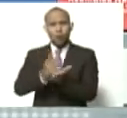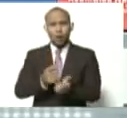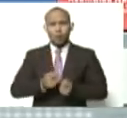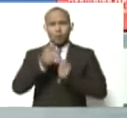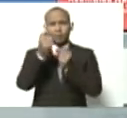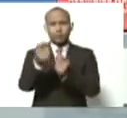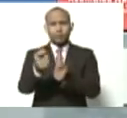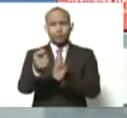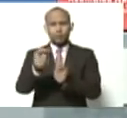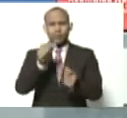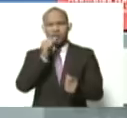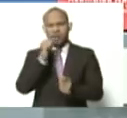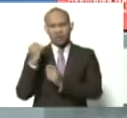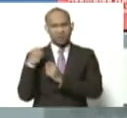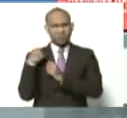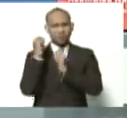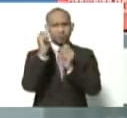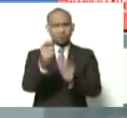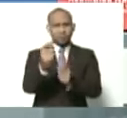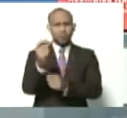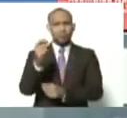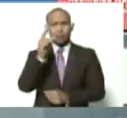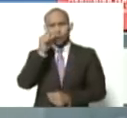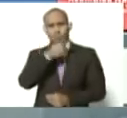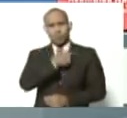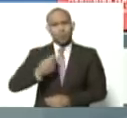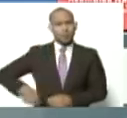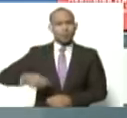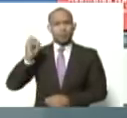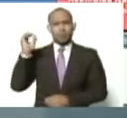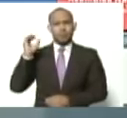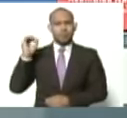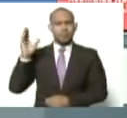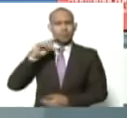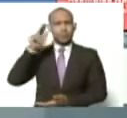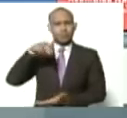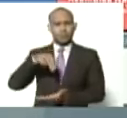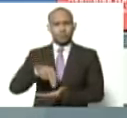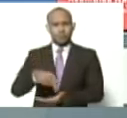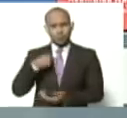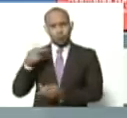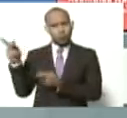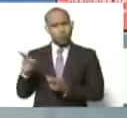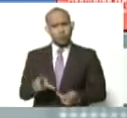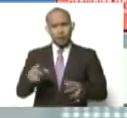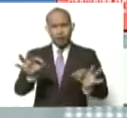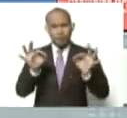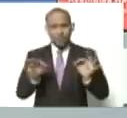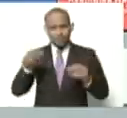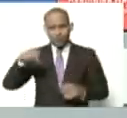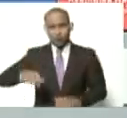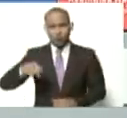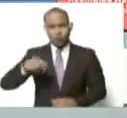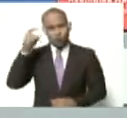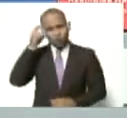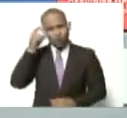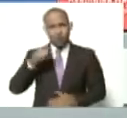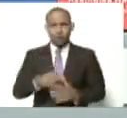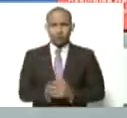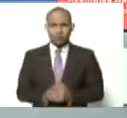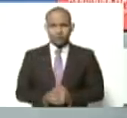el presidente de la Asamblea Nacional. Me pareció grave, por eso lo invité especialmente el día de hoy, para